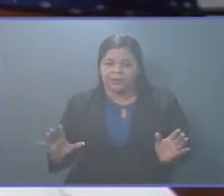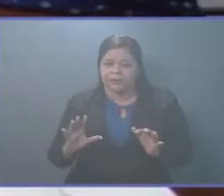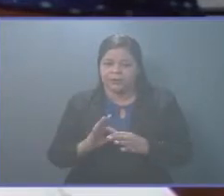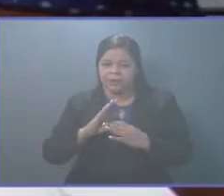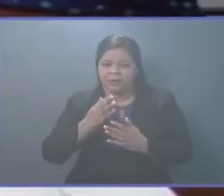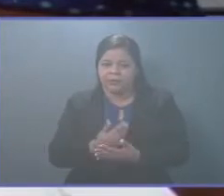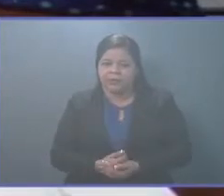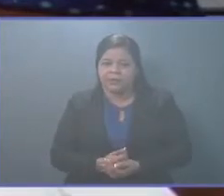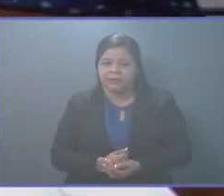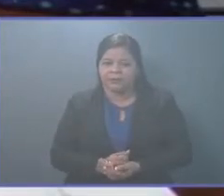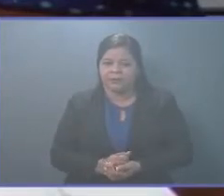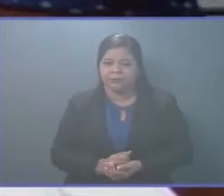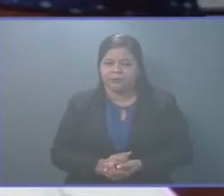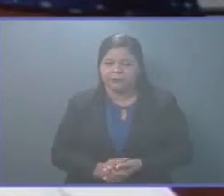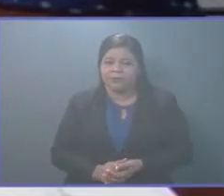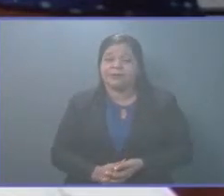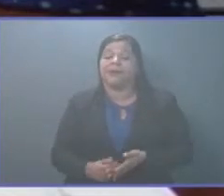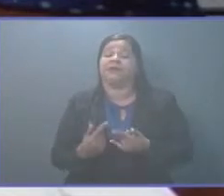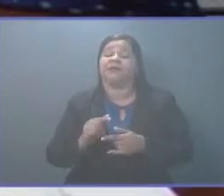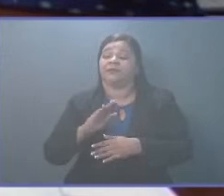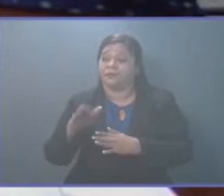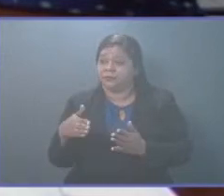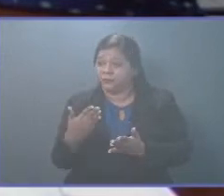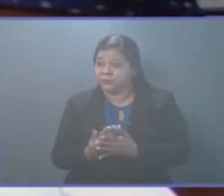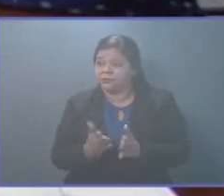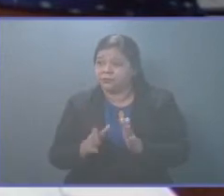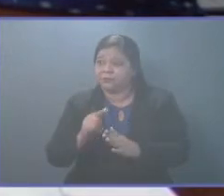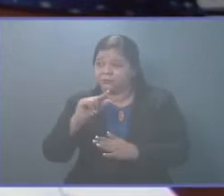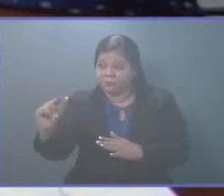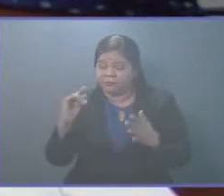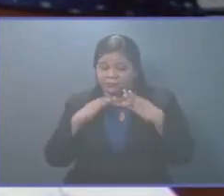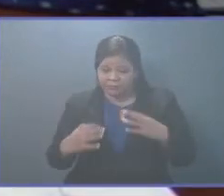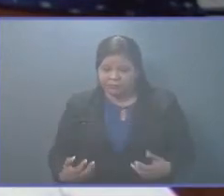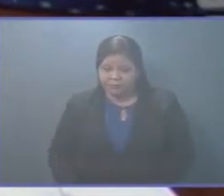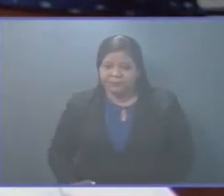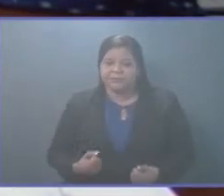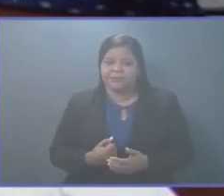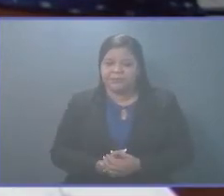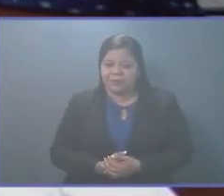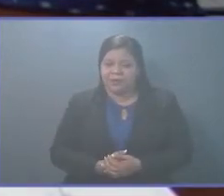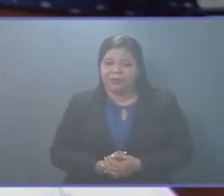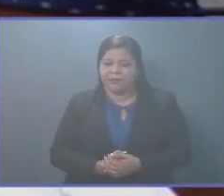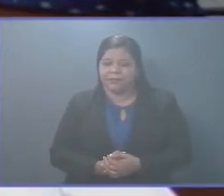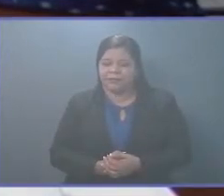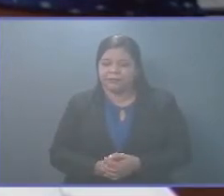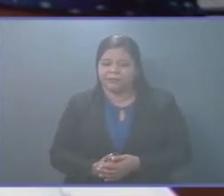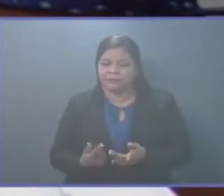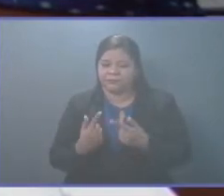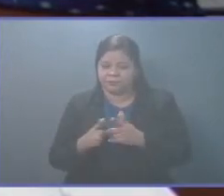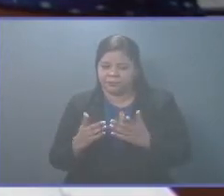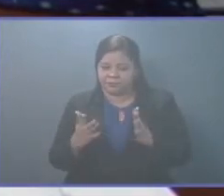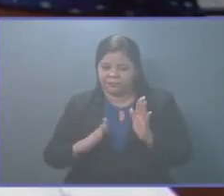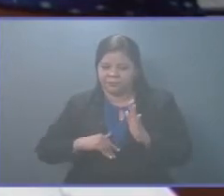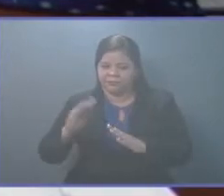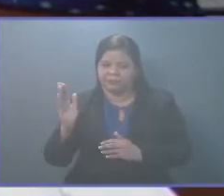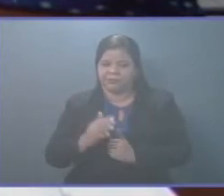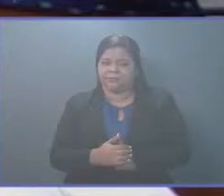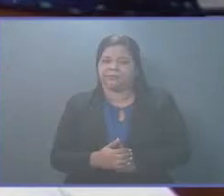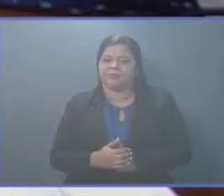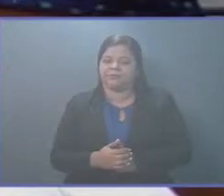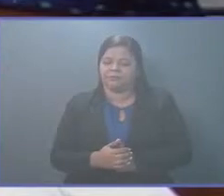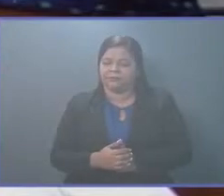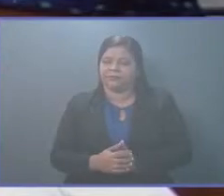ven los tres órganos del Estado, ejecutivo, legislativo y judicial. Porque vamos